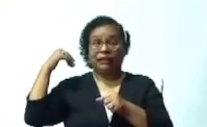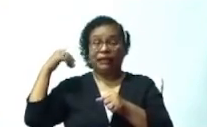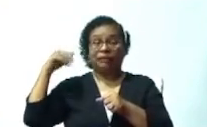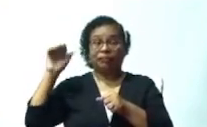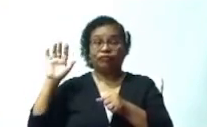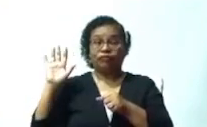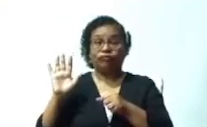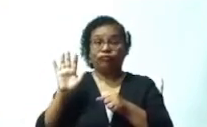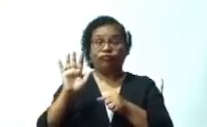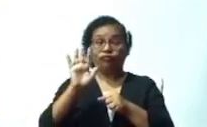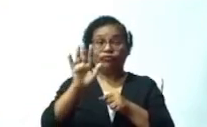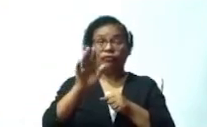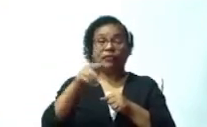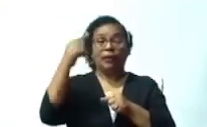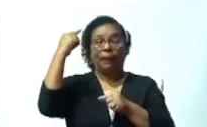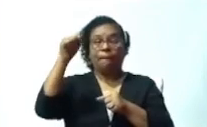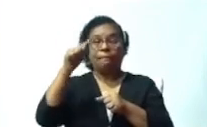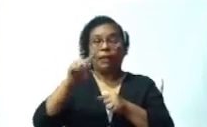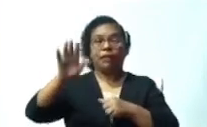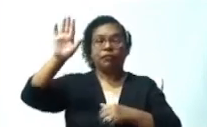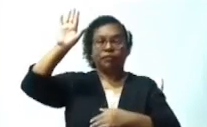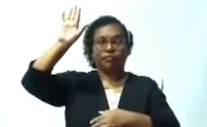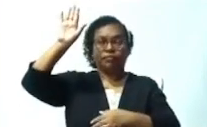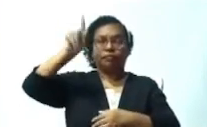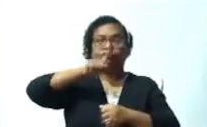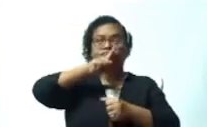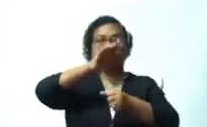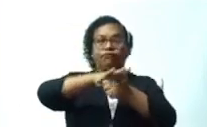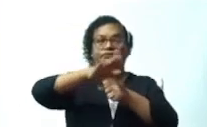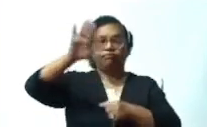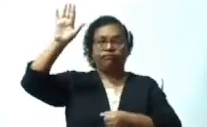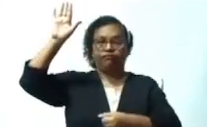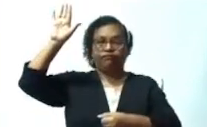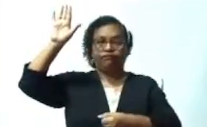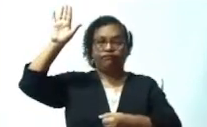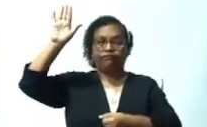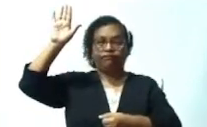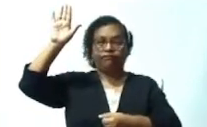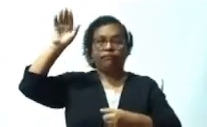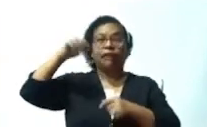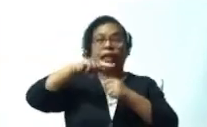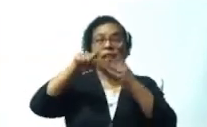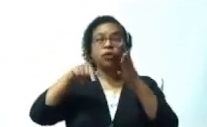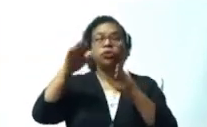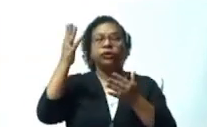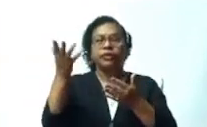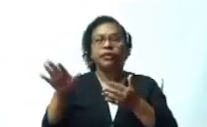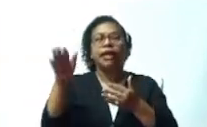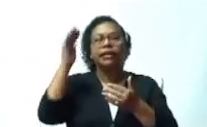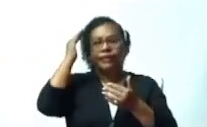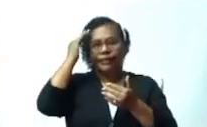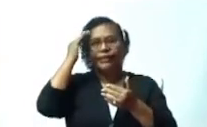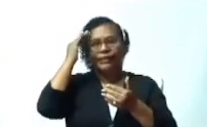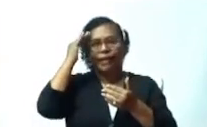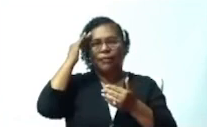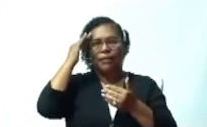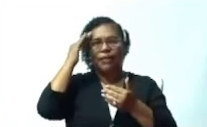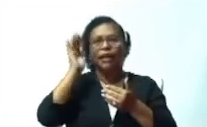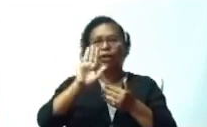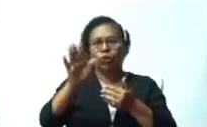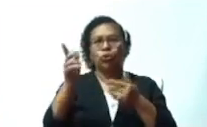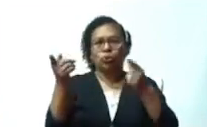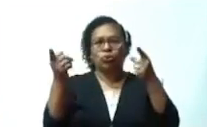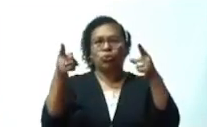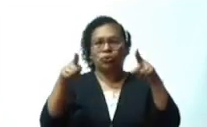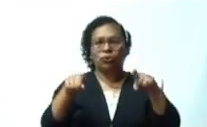juramentos, unos que sabían ya si habían sido electos o no, y otros que ni siquiera sabían, senadores y